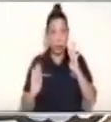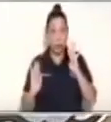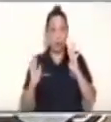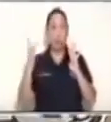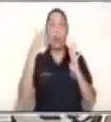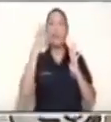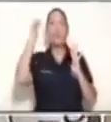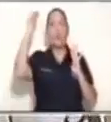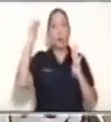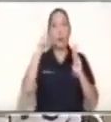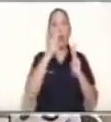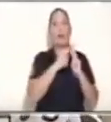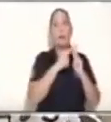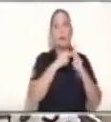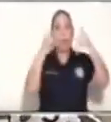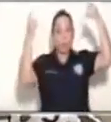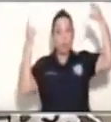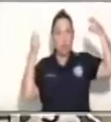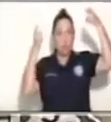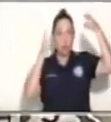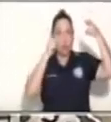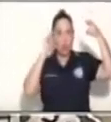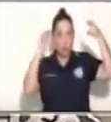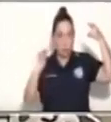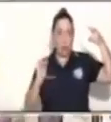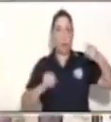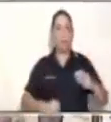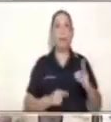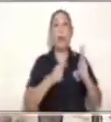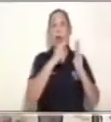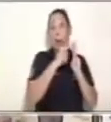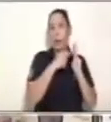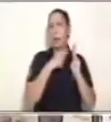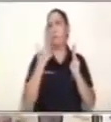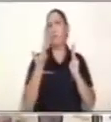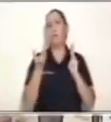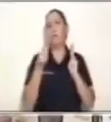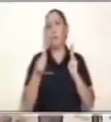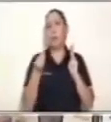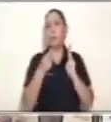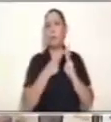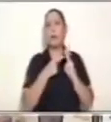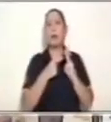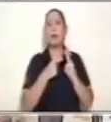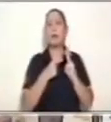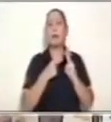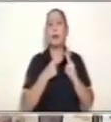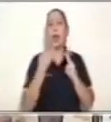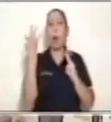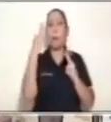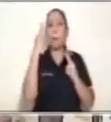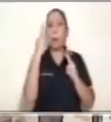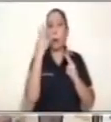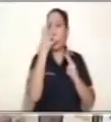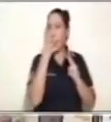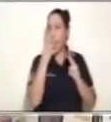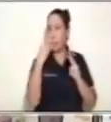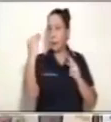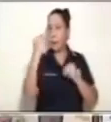hay muchas otras. Está la famosa ciguanaba, está